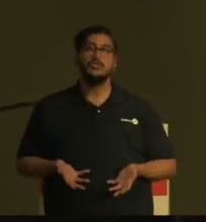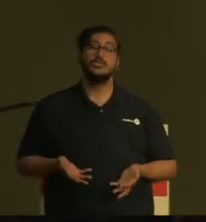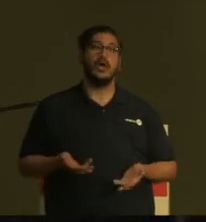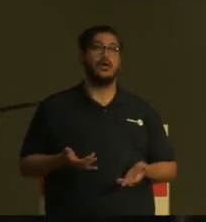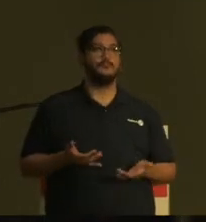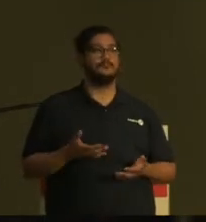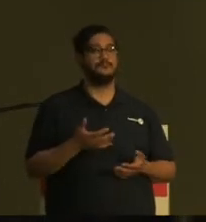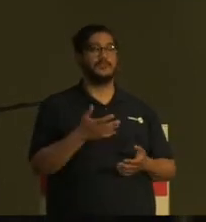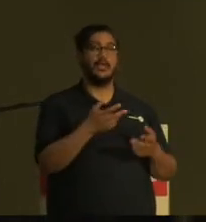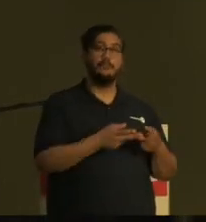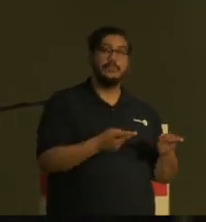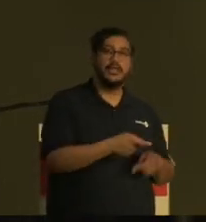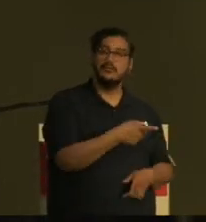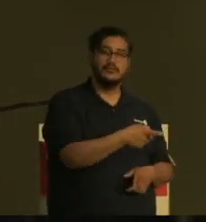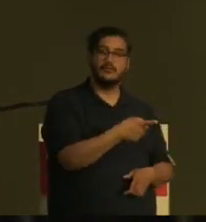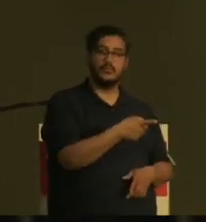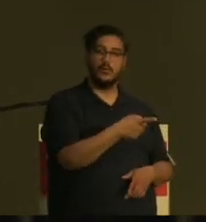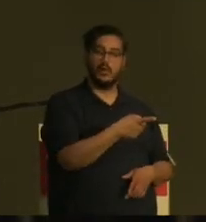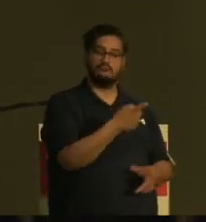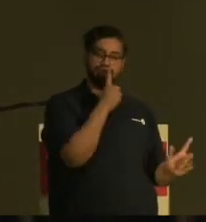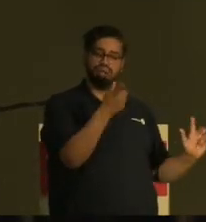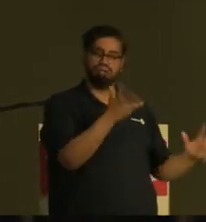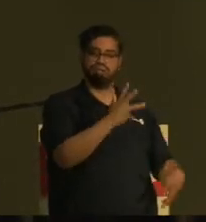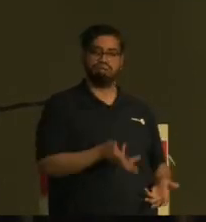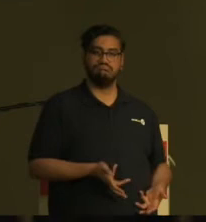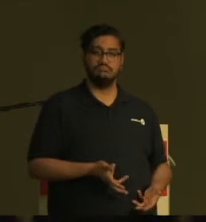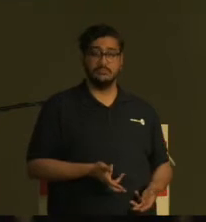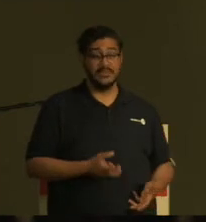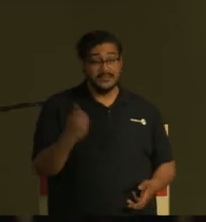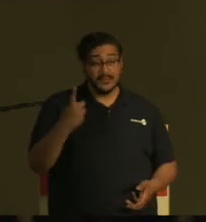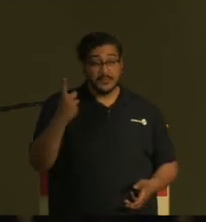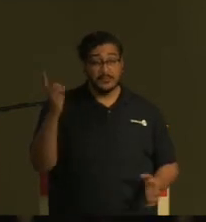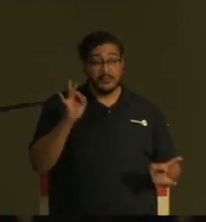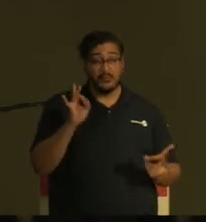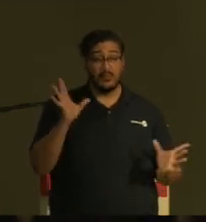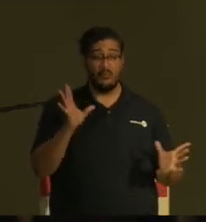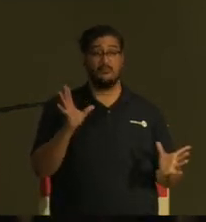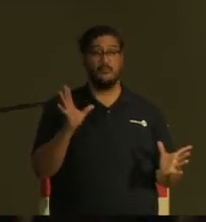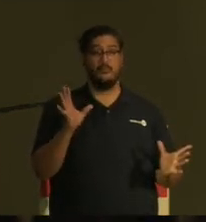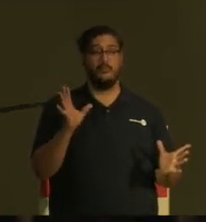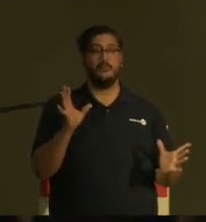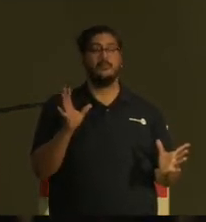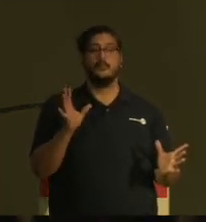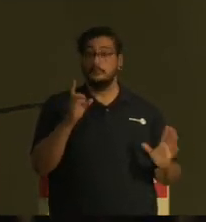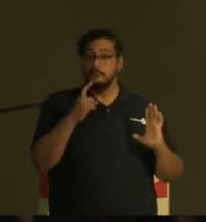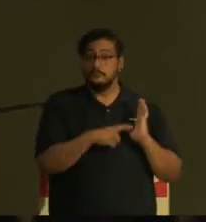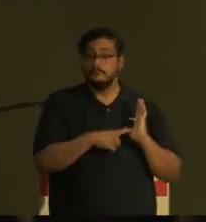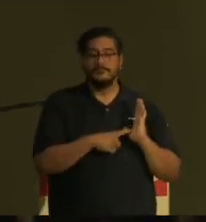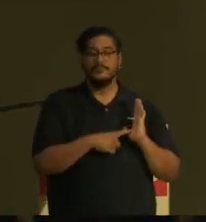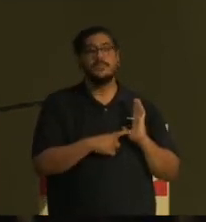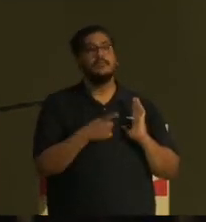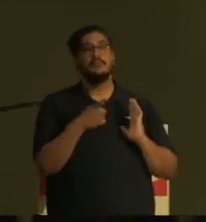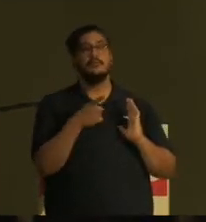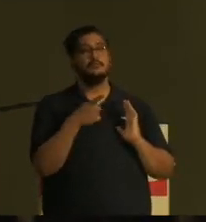en lugares que están fuera de orden. Y algo muy terrible que he constatado, que no contempla